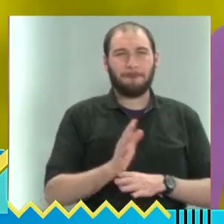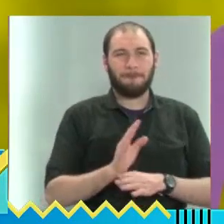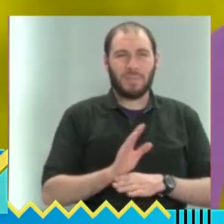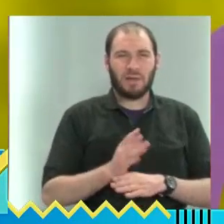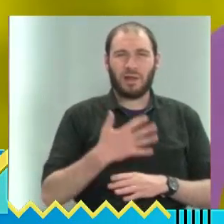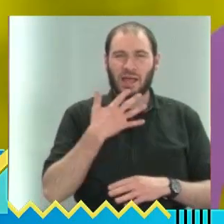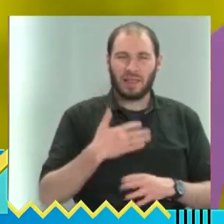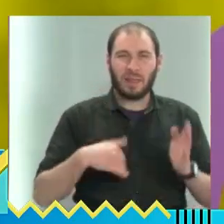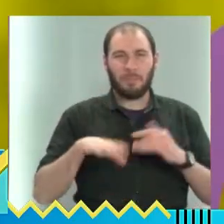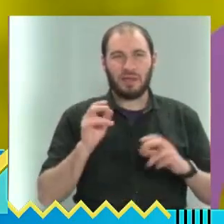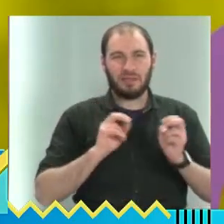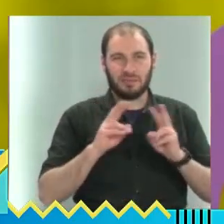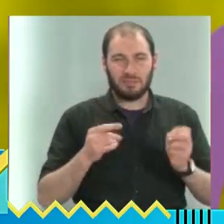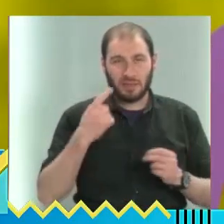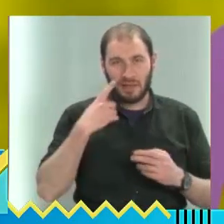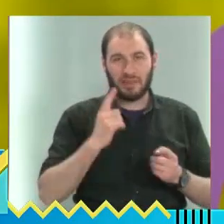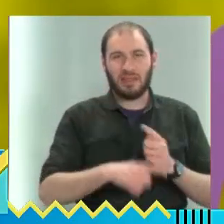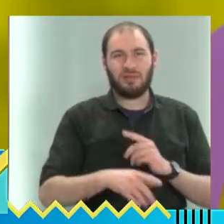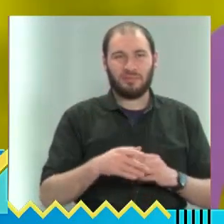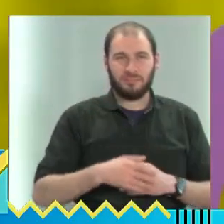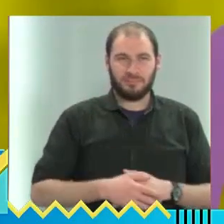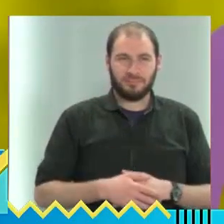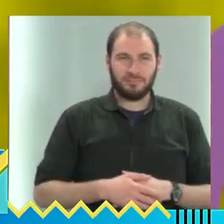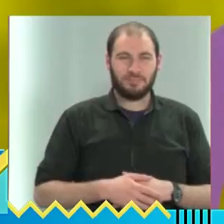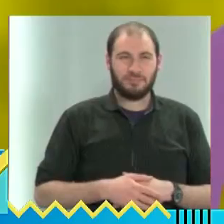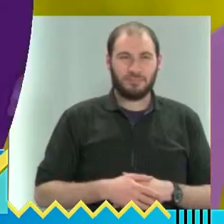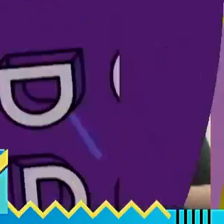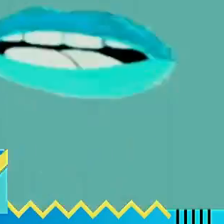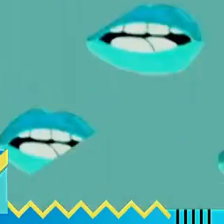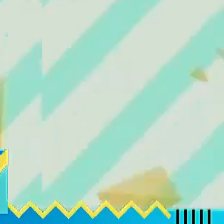para entender un poco más del tema. Vamos directamente al de película.